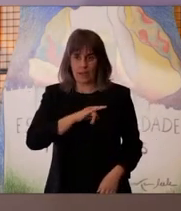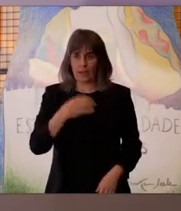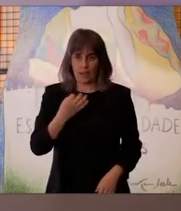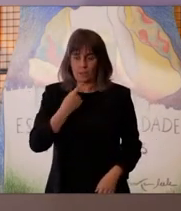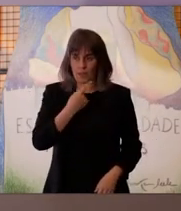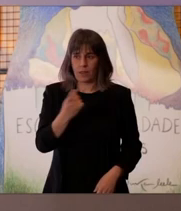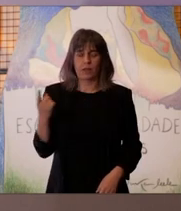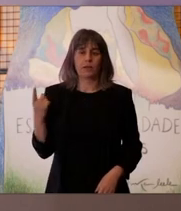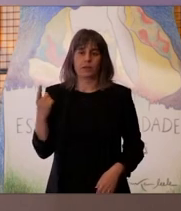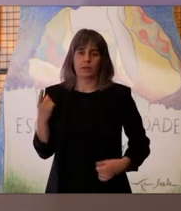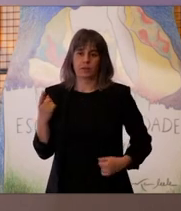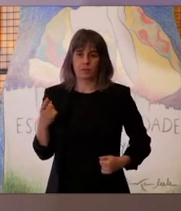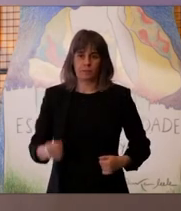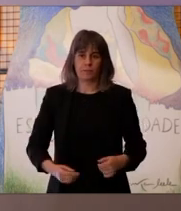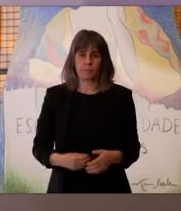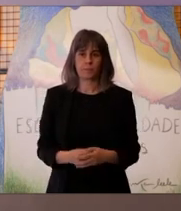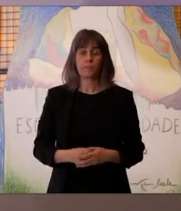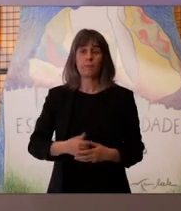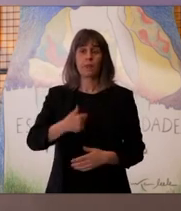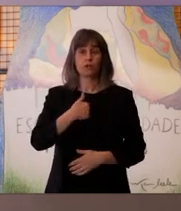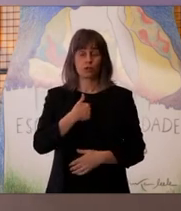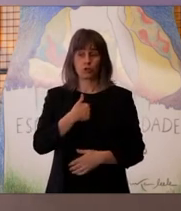no la hiciera hiciera yo